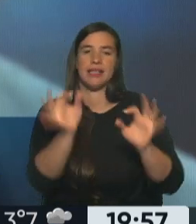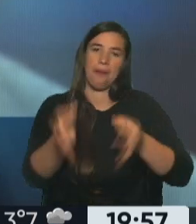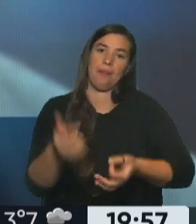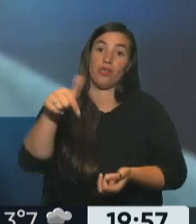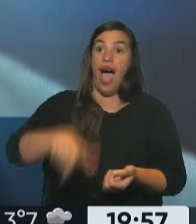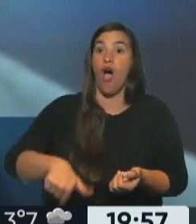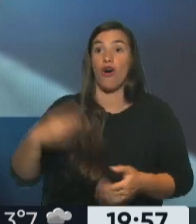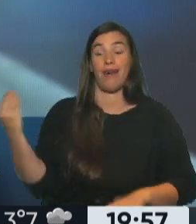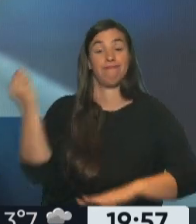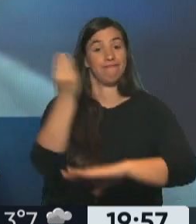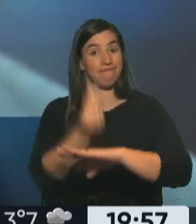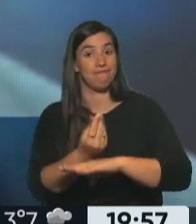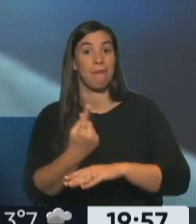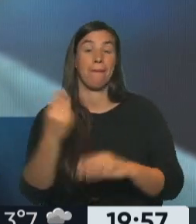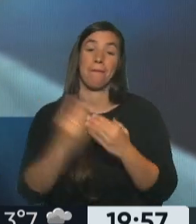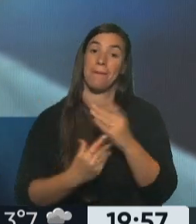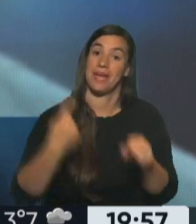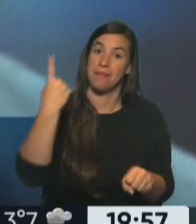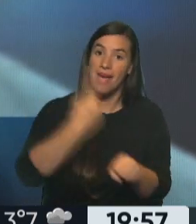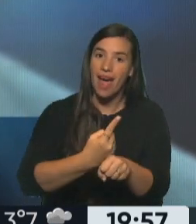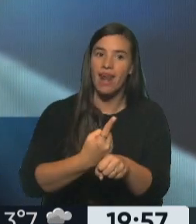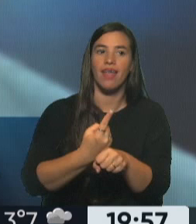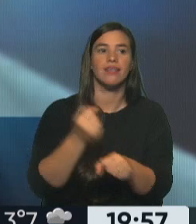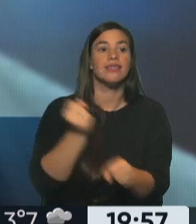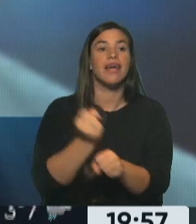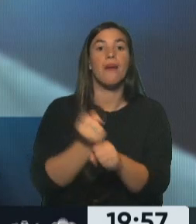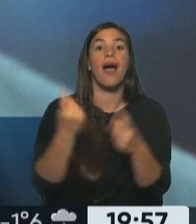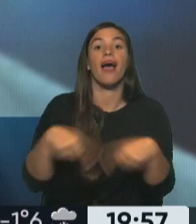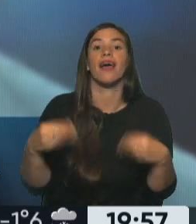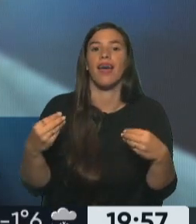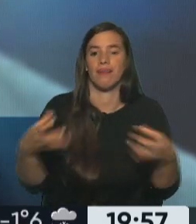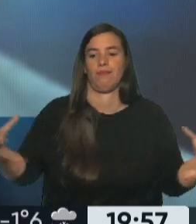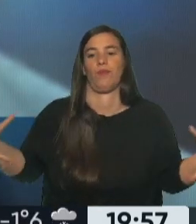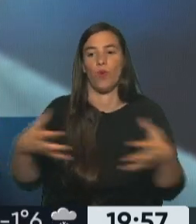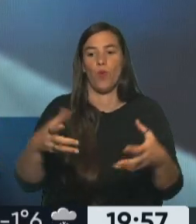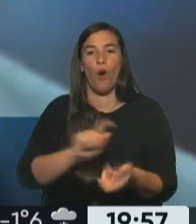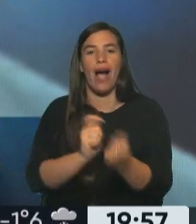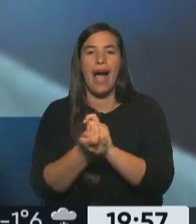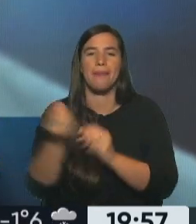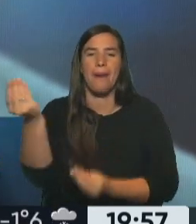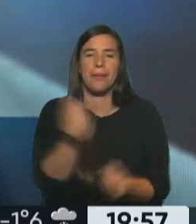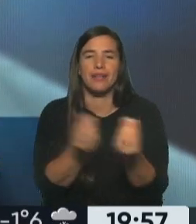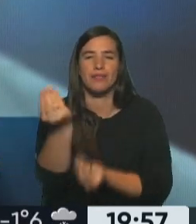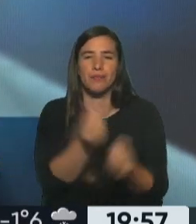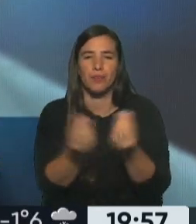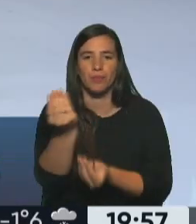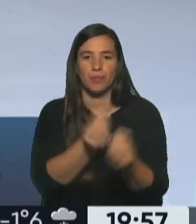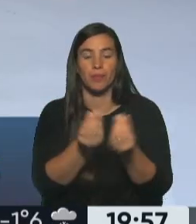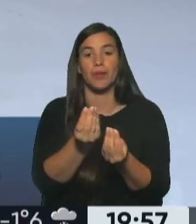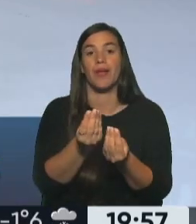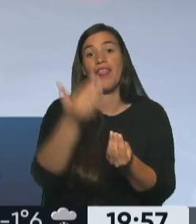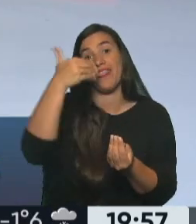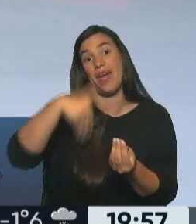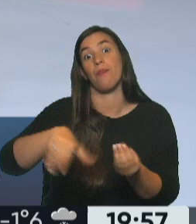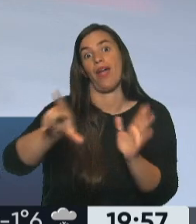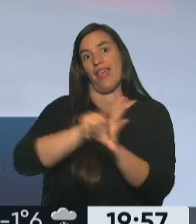primer ministro francés tendrá la tarea de renovar el gabinete de Emmanuel Macron a la baja después, sobre todo, de la reforma